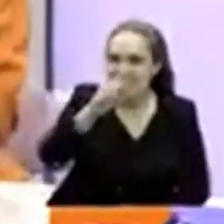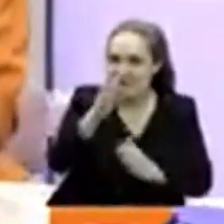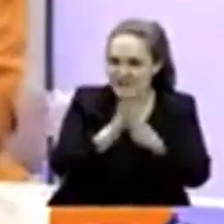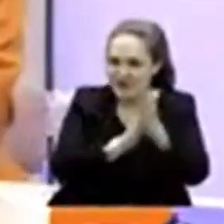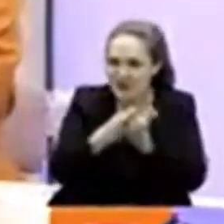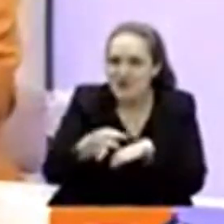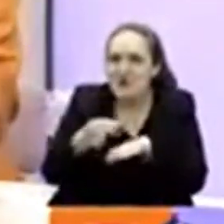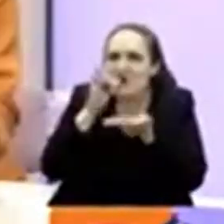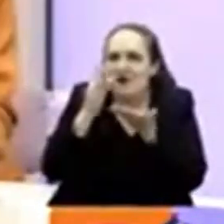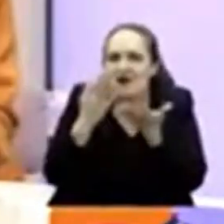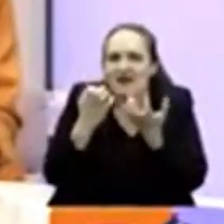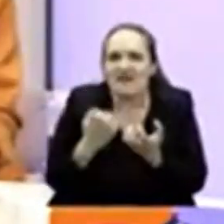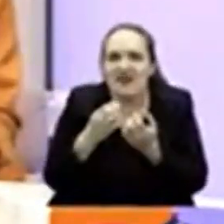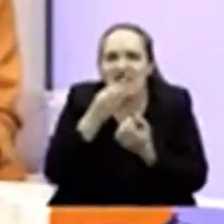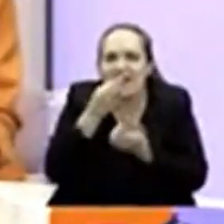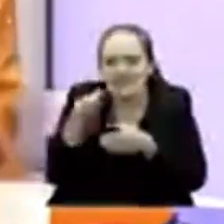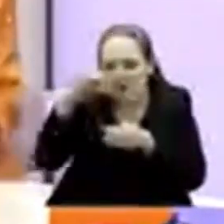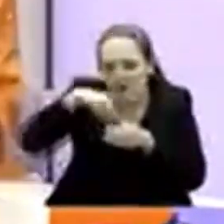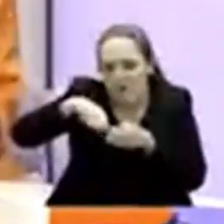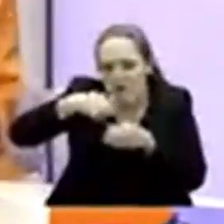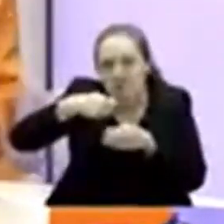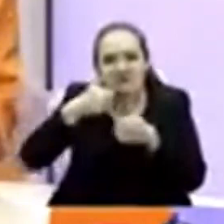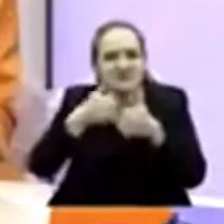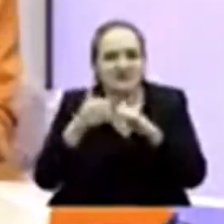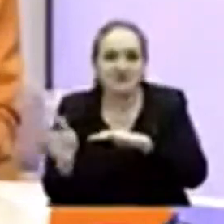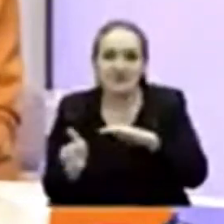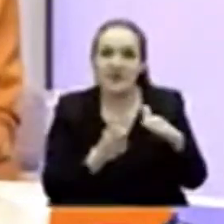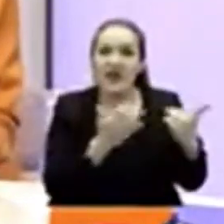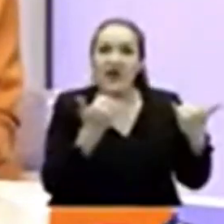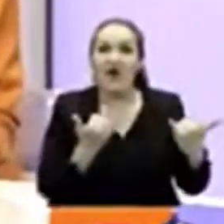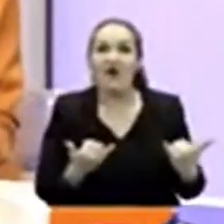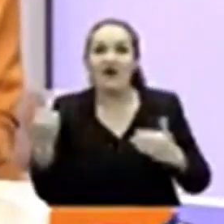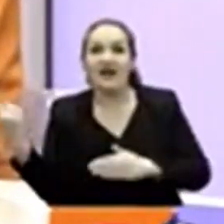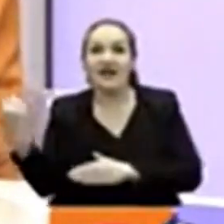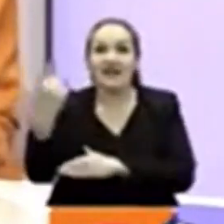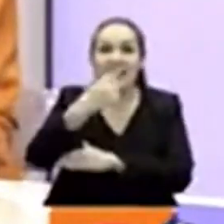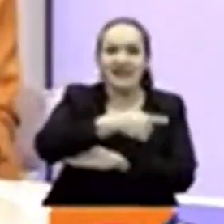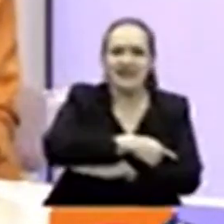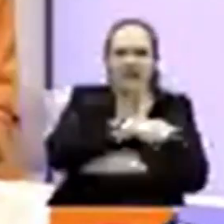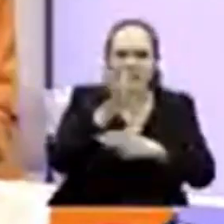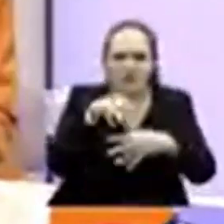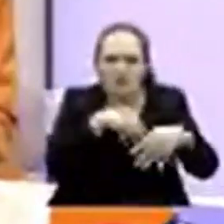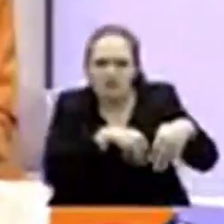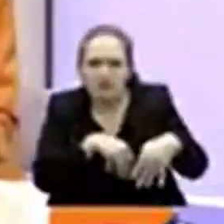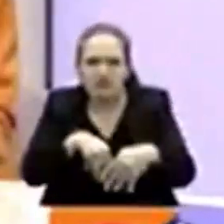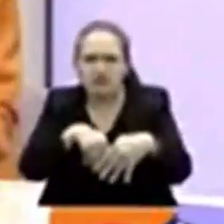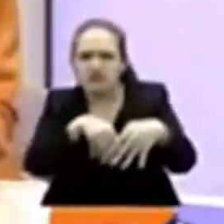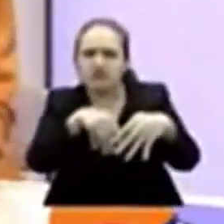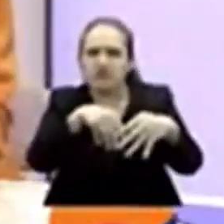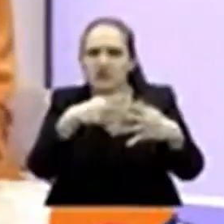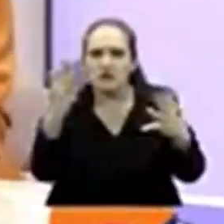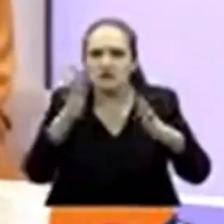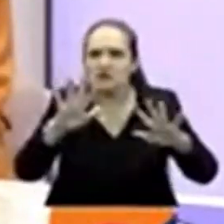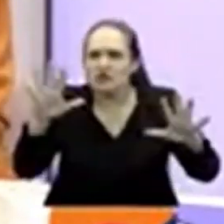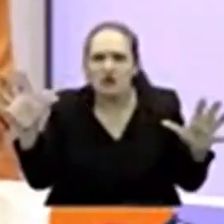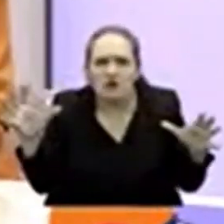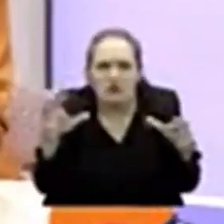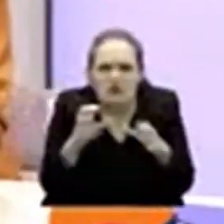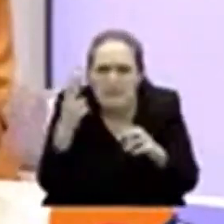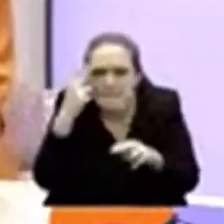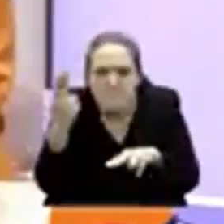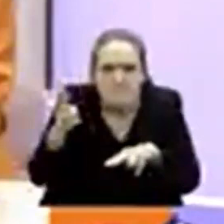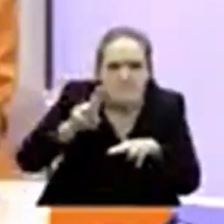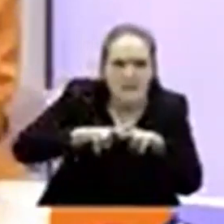ese chocolatico y con queso. Y hoy, además, es el desfile de mitos y leyendas en Medellín. Ismael Tobón,